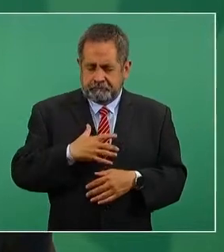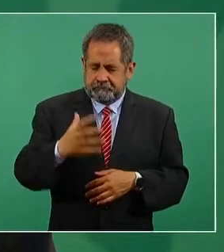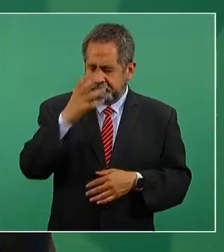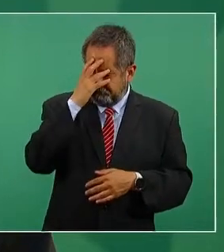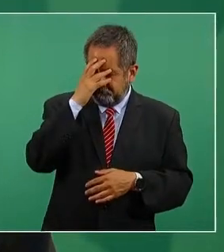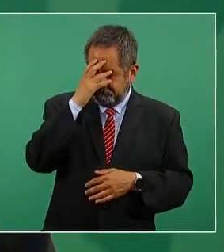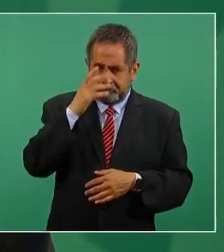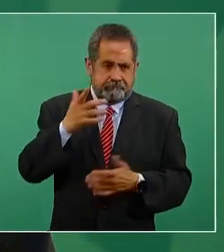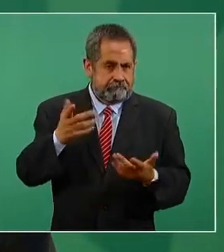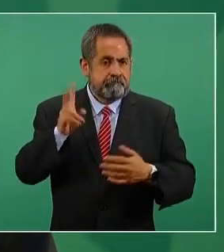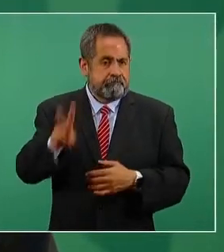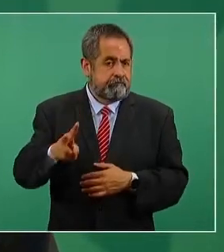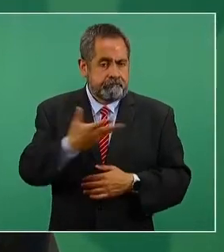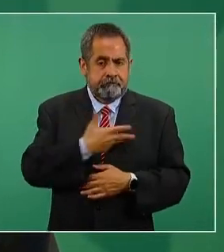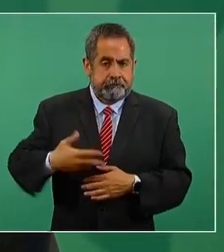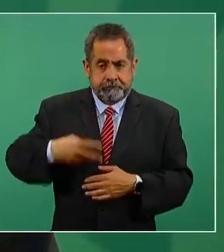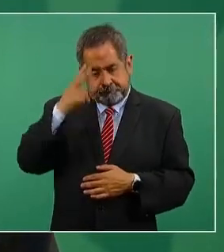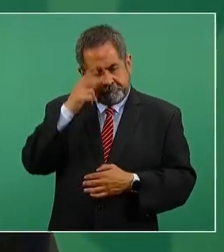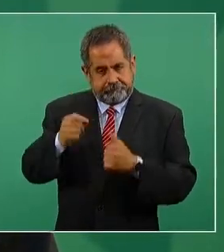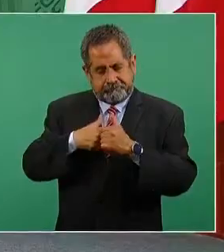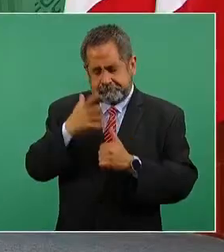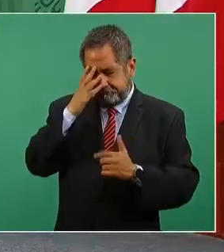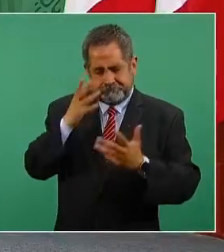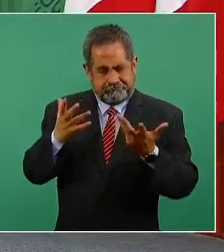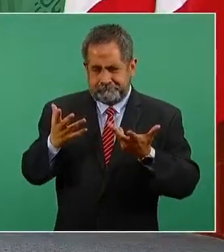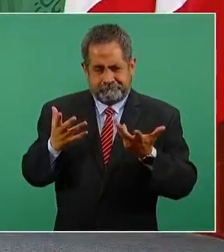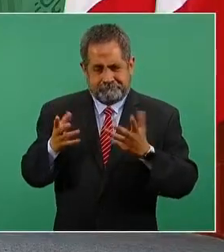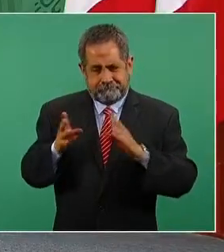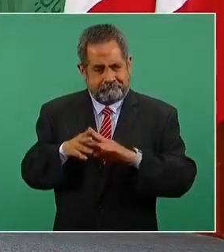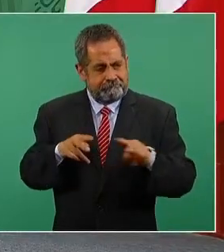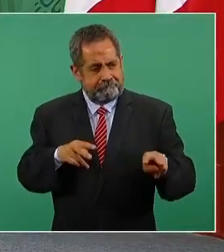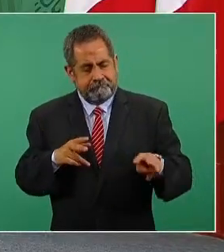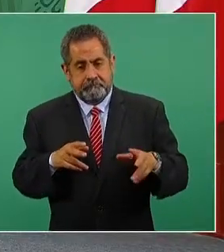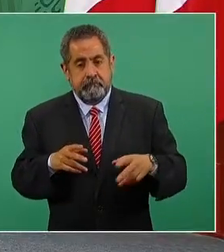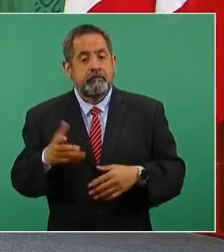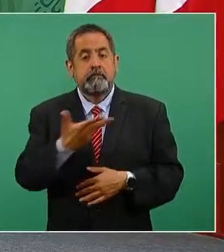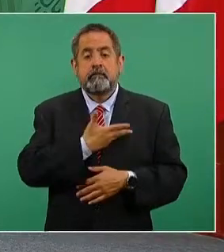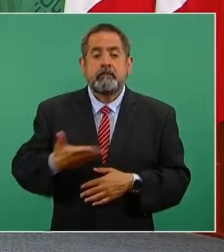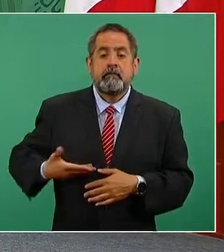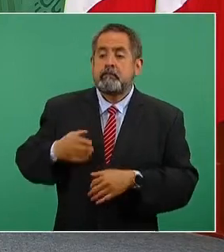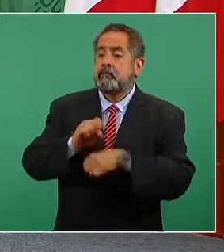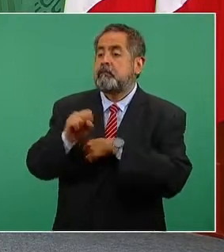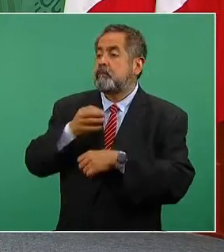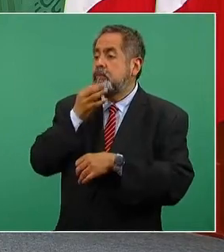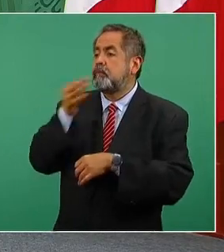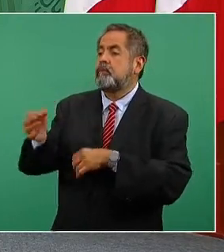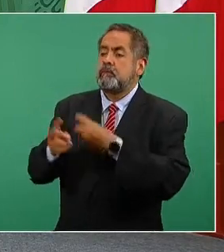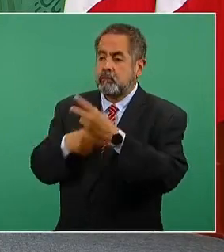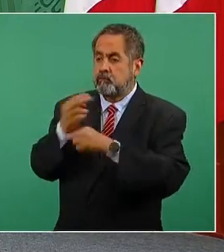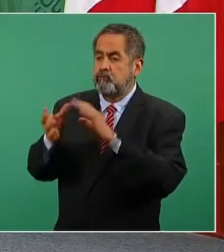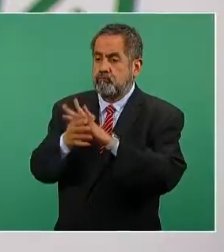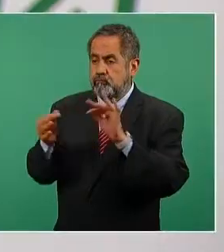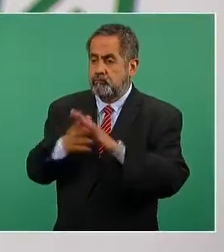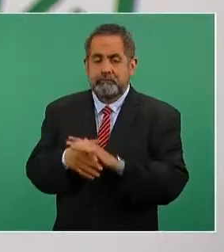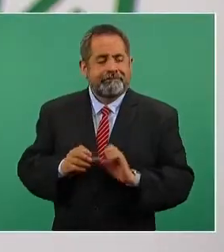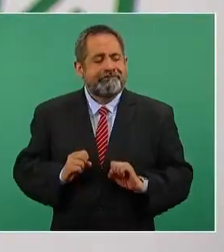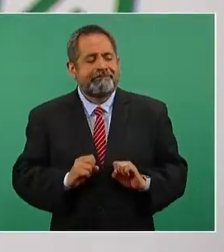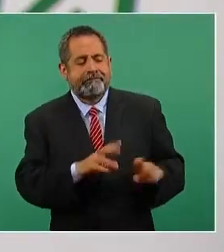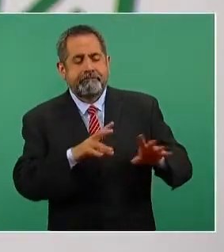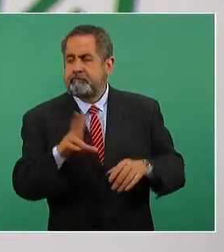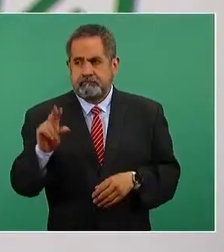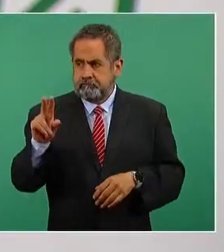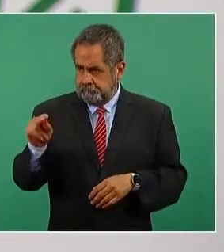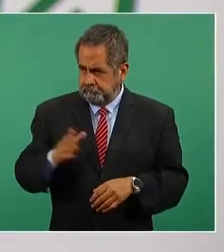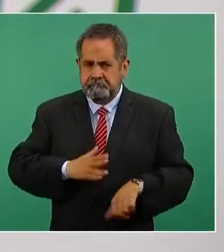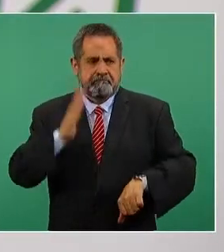encabeza el presidente de México. El presidente de El Salvador así lo ha entendido. Tienen la información de lo que se va a hacer, no va a haber impunidad, se va a